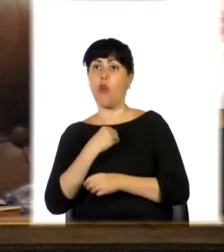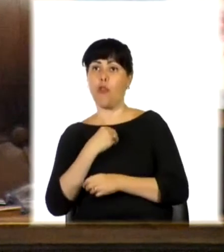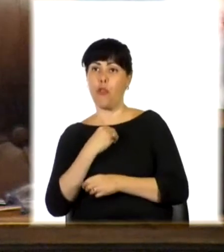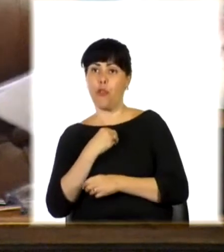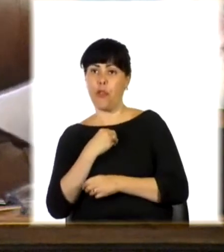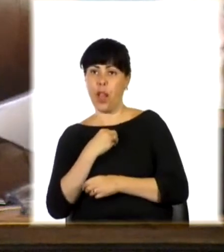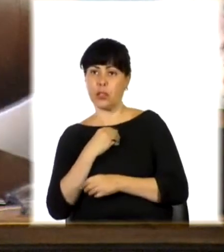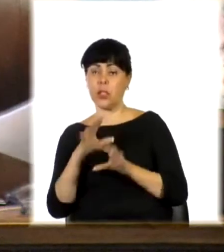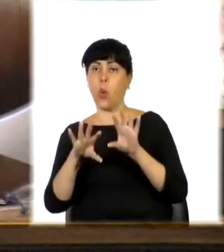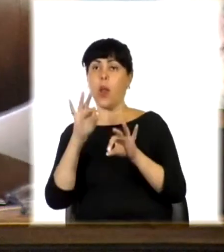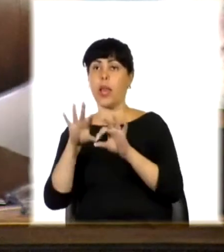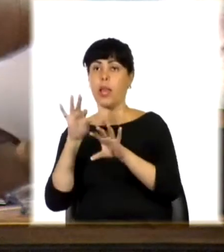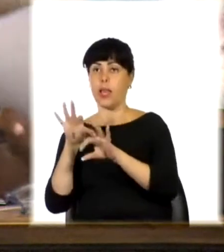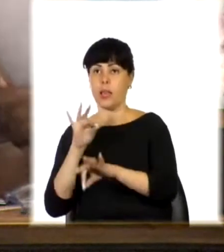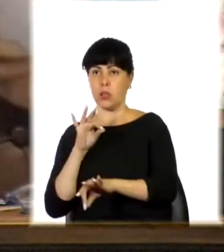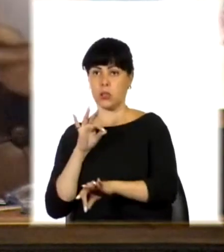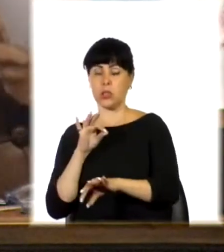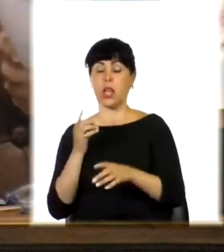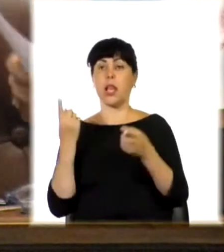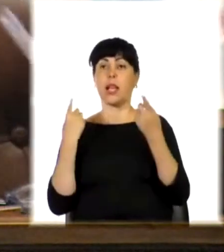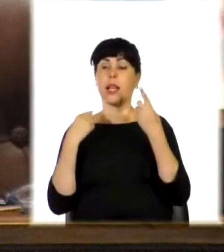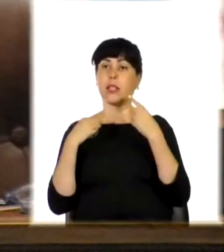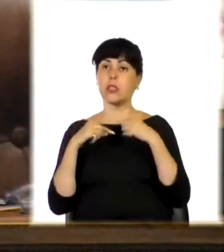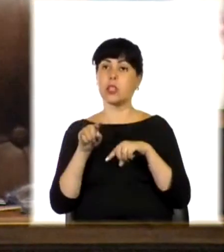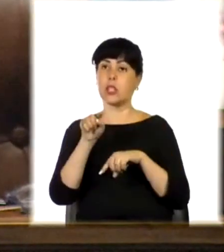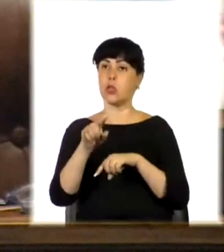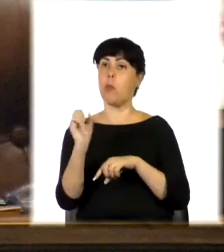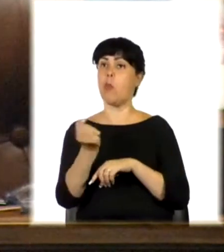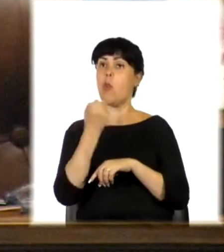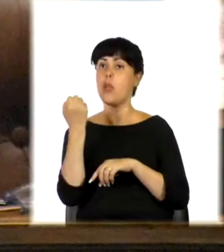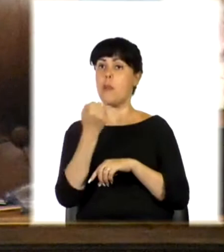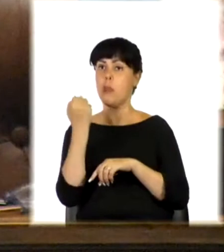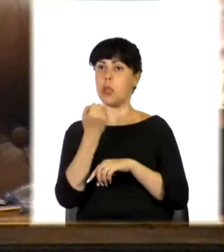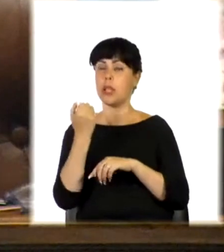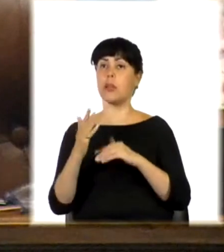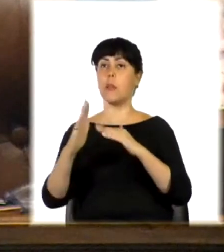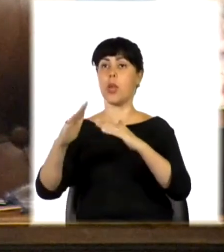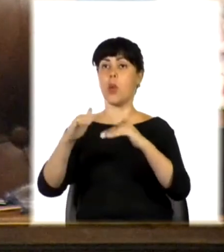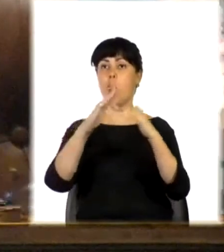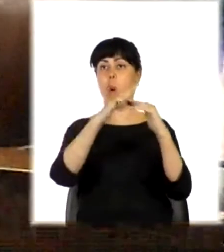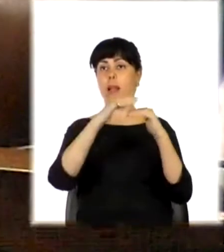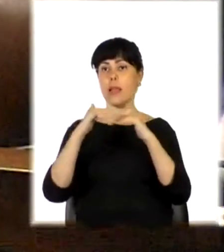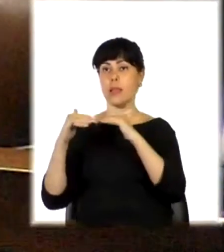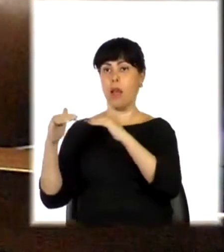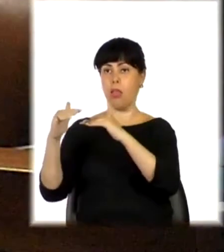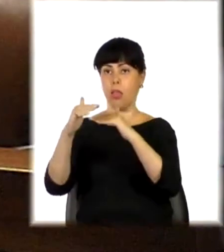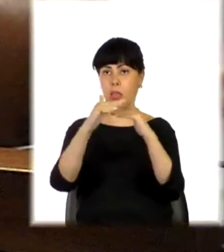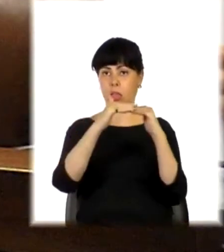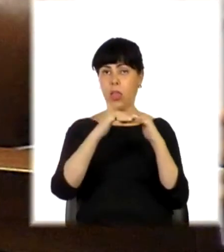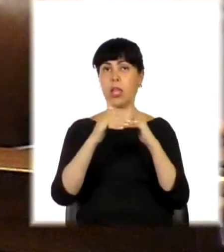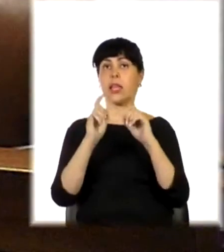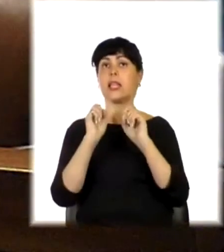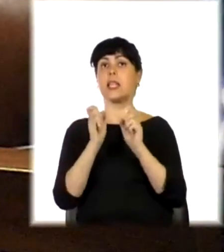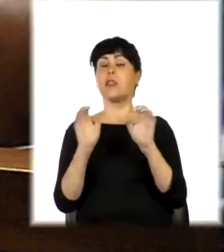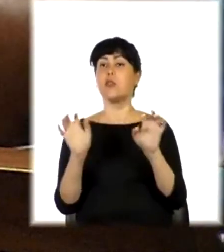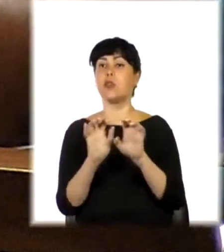electivos quiero hacer hincapié en esto ya que pone el pie de igualdad a todos a todos aquellos que somos funcionarios